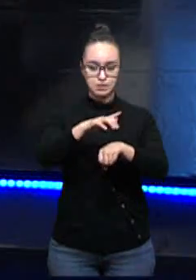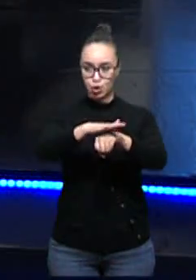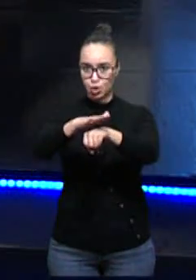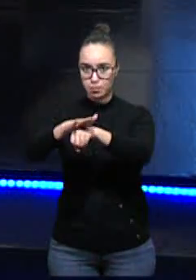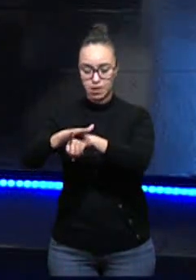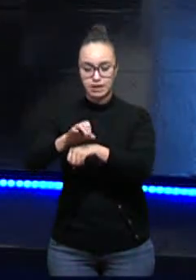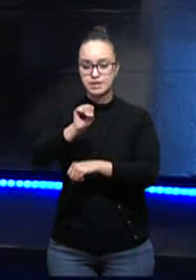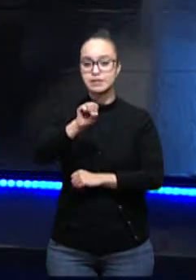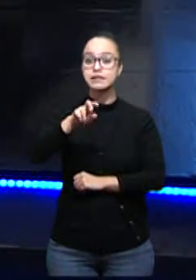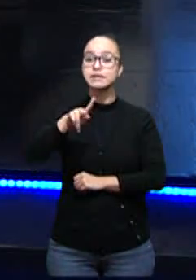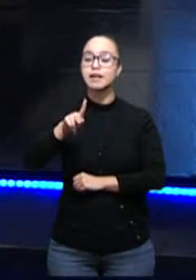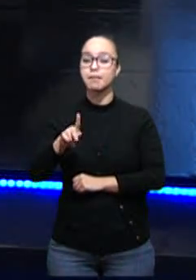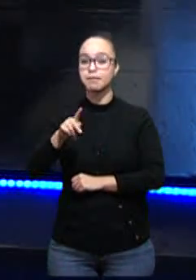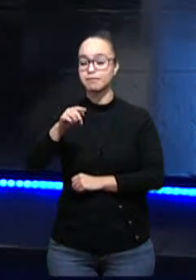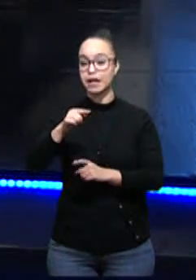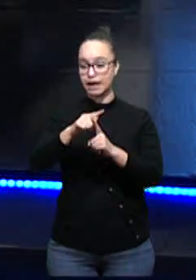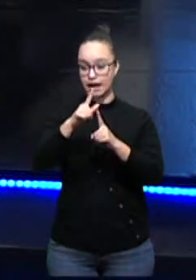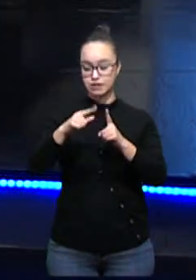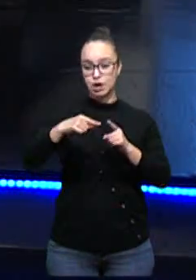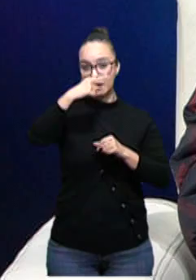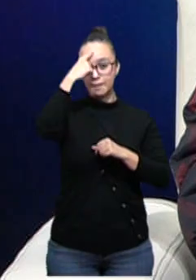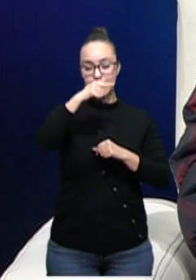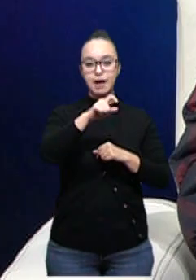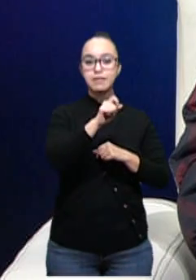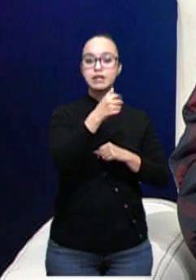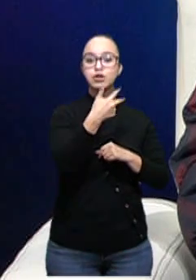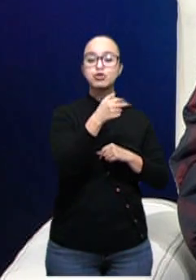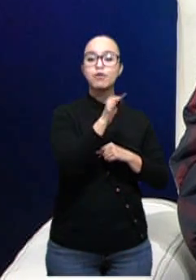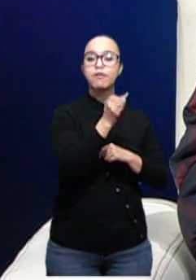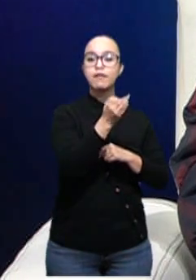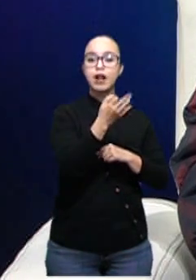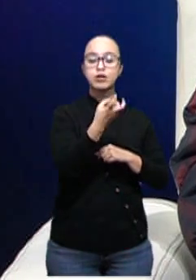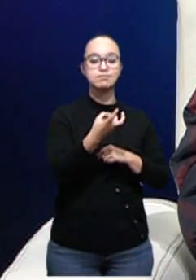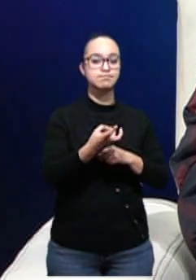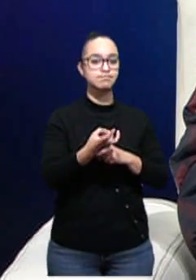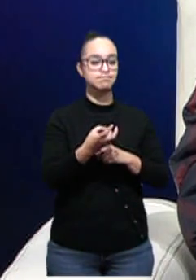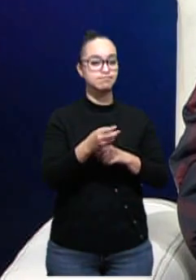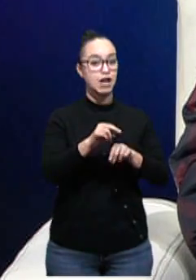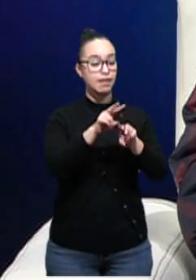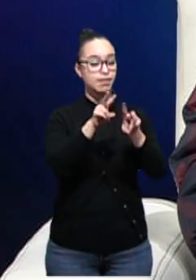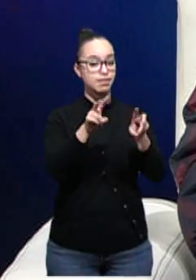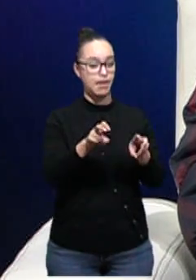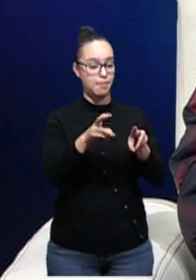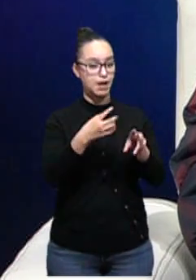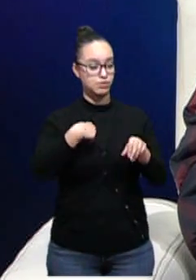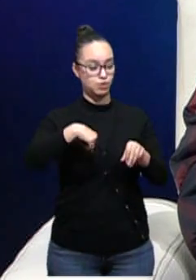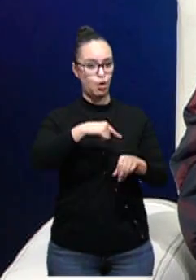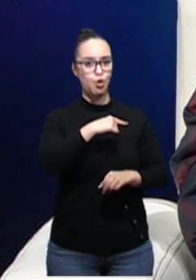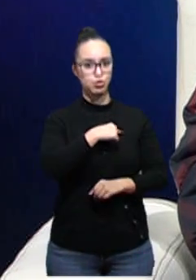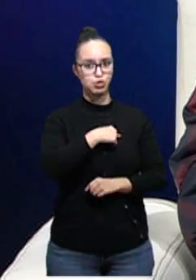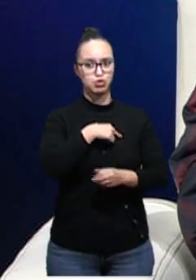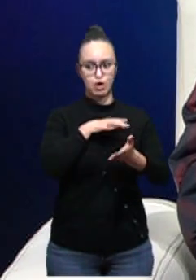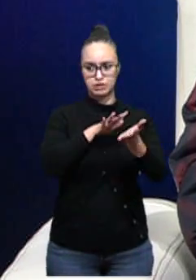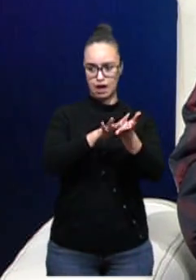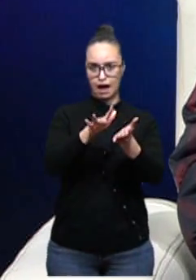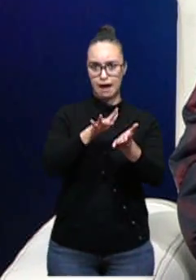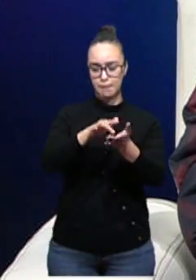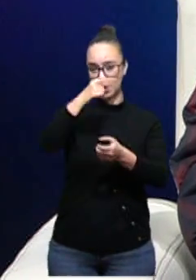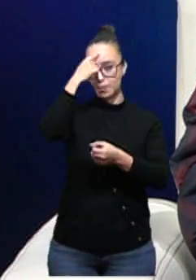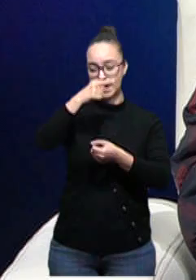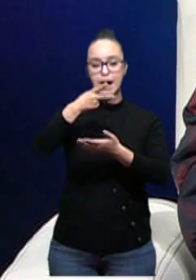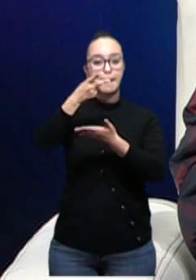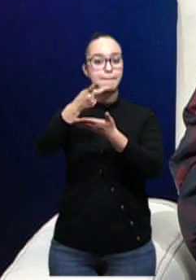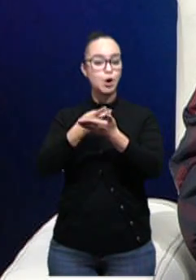la SEP para el 28 de febrero. Entonces, es un tema donde nosotros estamos coadyuvando las tareas de planes y